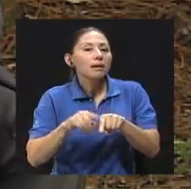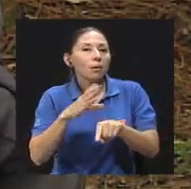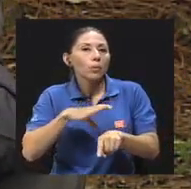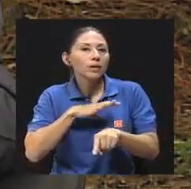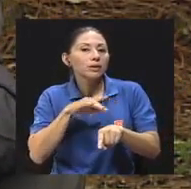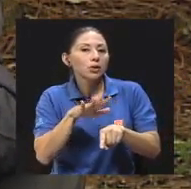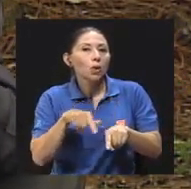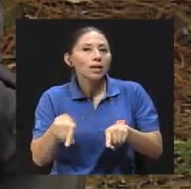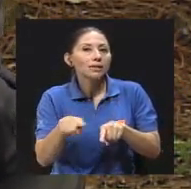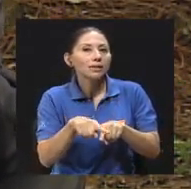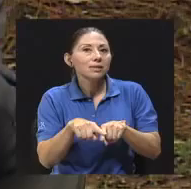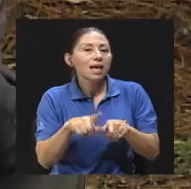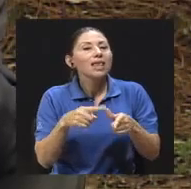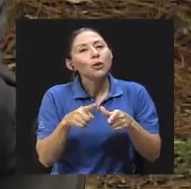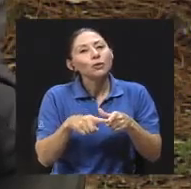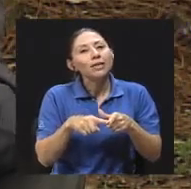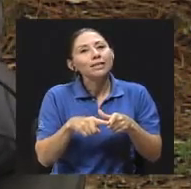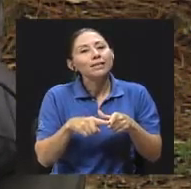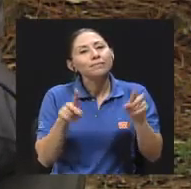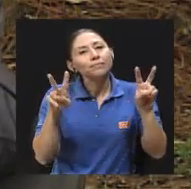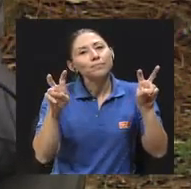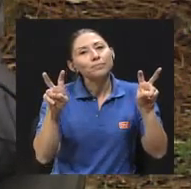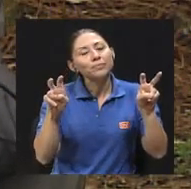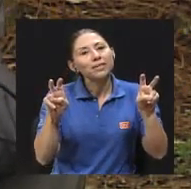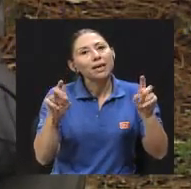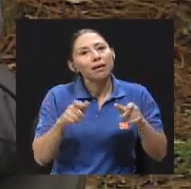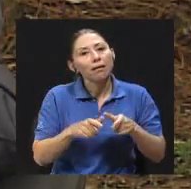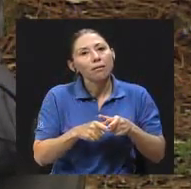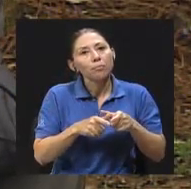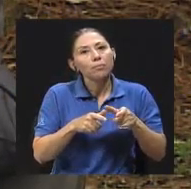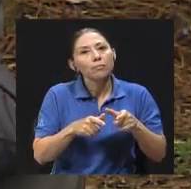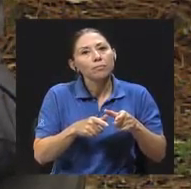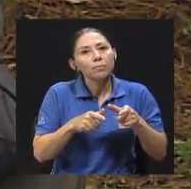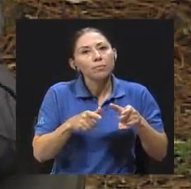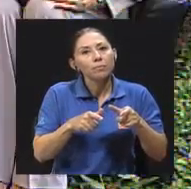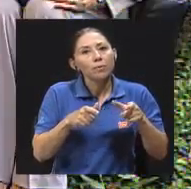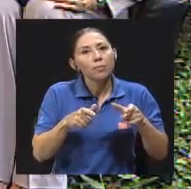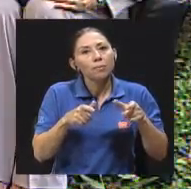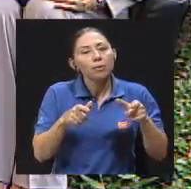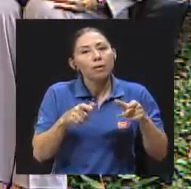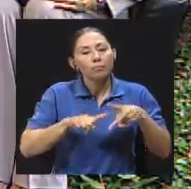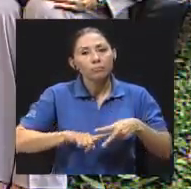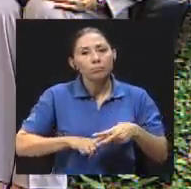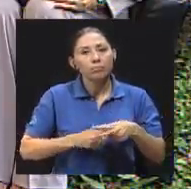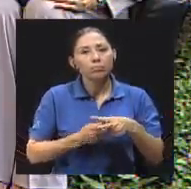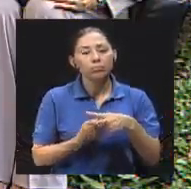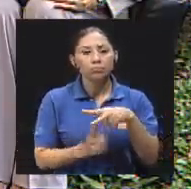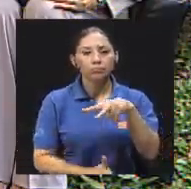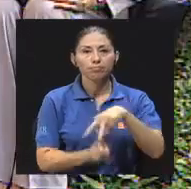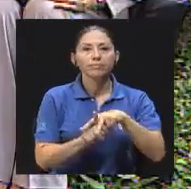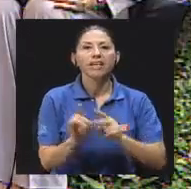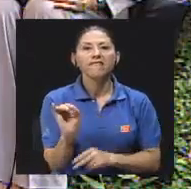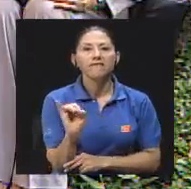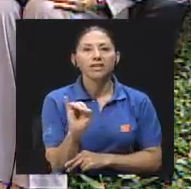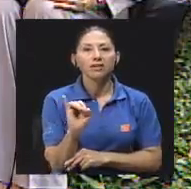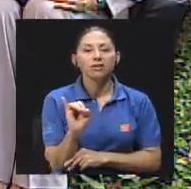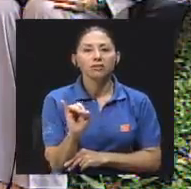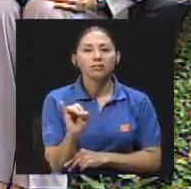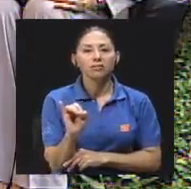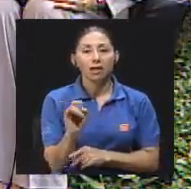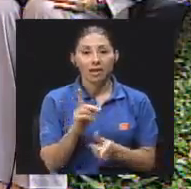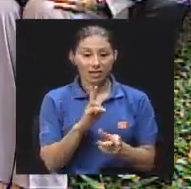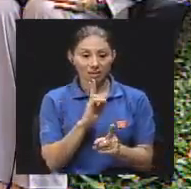más de lo que, entre comillas, podemos llamar normal, y se produce una infección por la bacteria. Entonces comienza